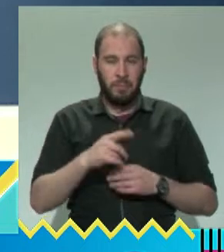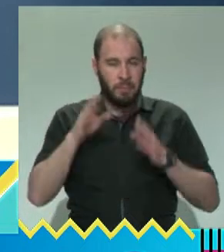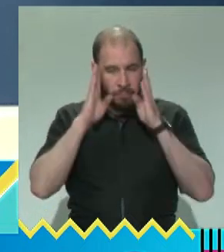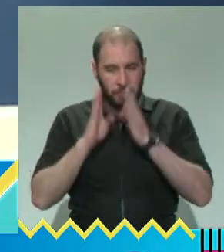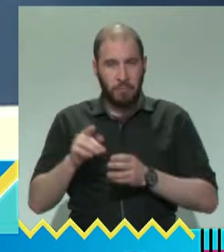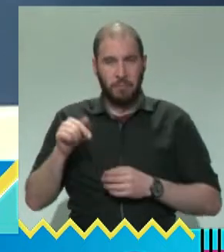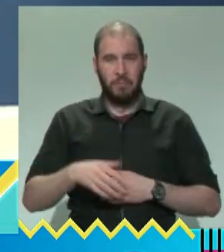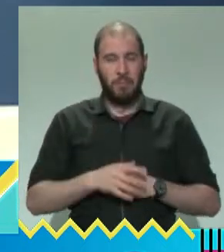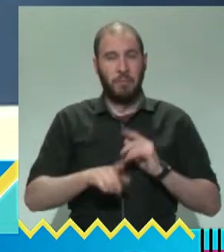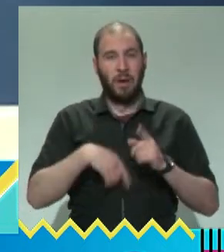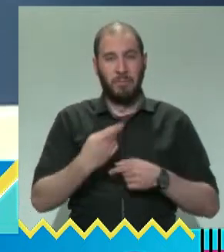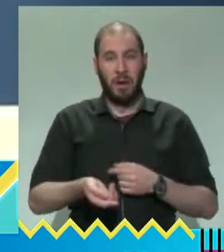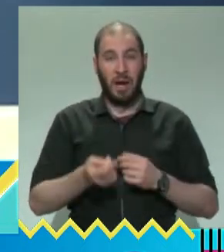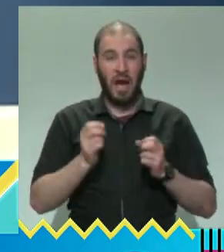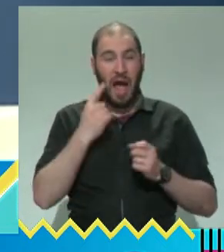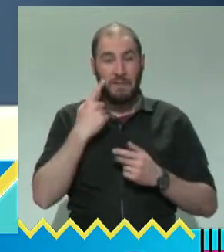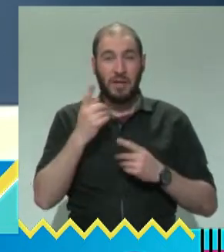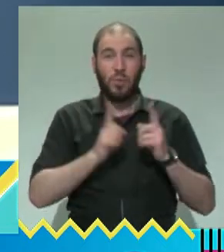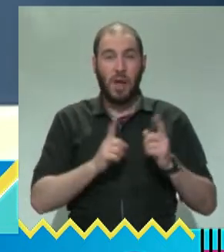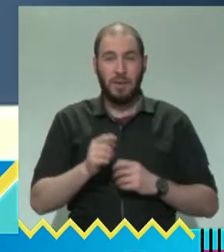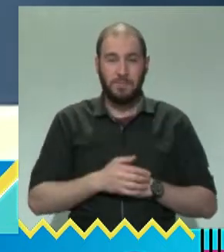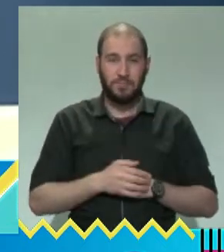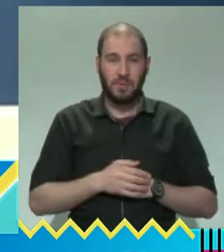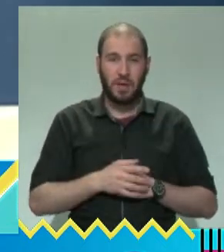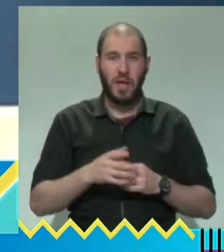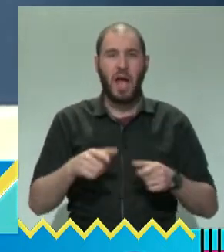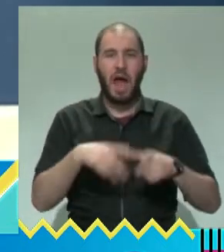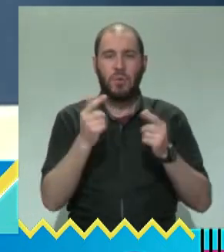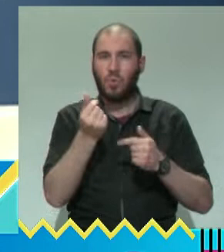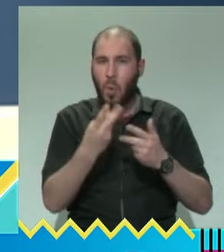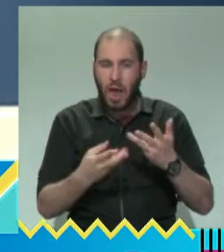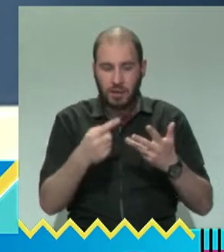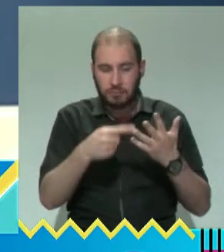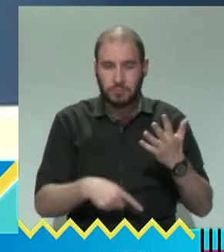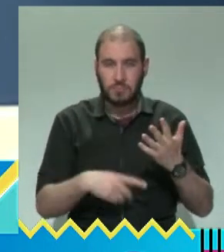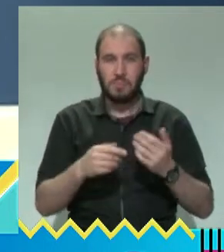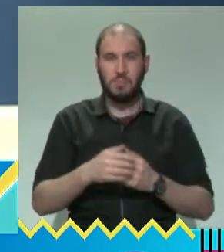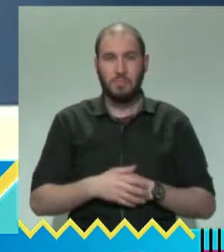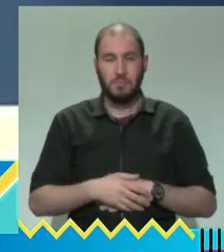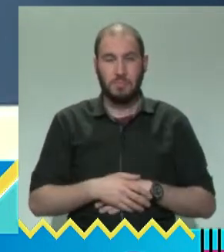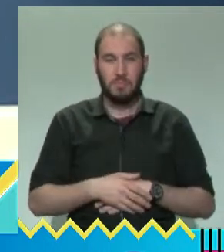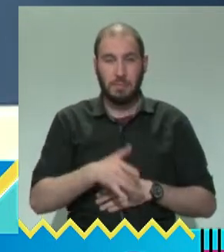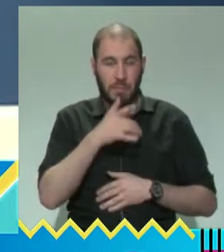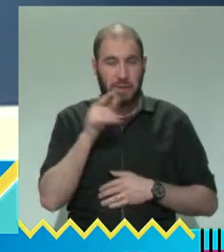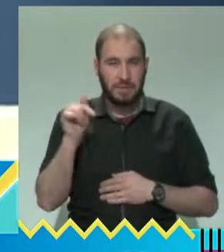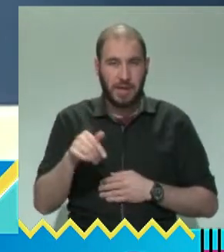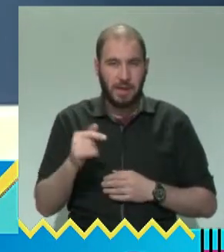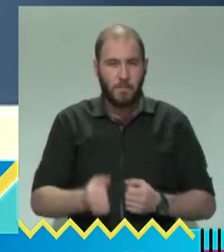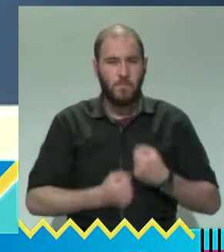atención. Y luego, sobre cuáles son las especies y de qué manera y cómo es la manera, creo que ahí hay que